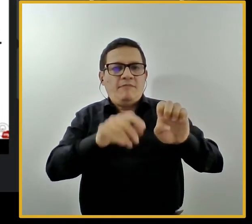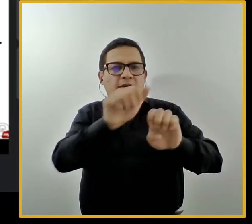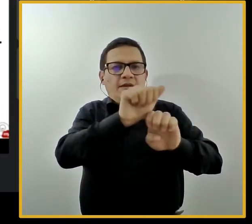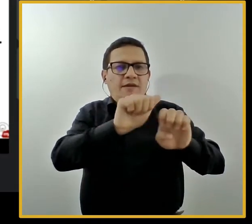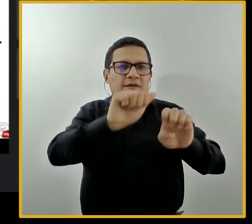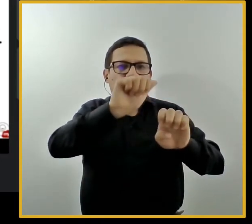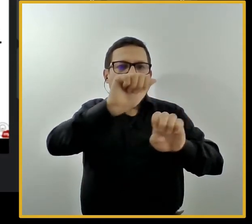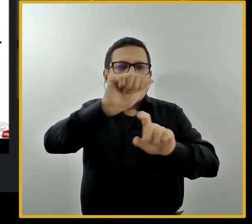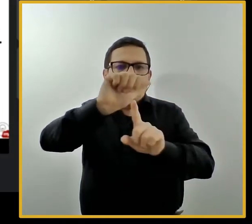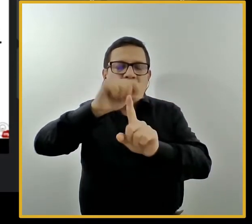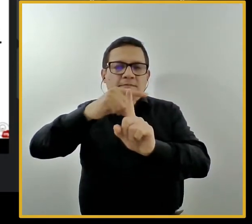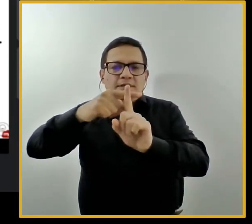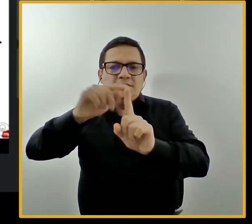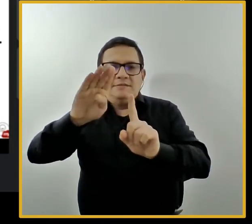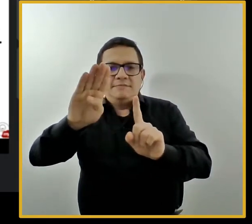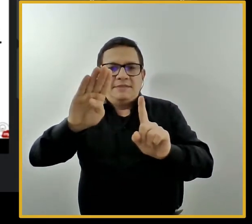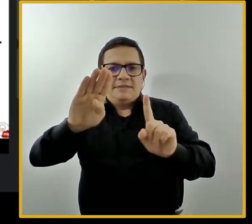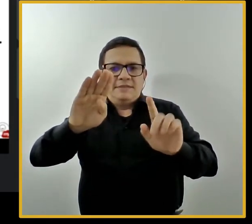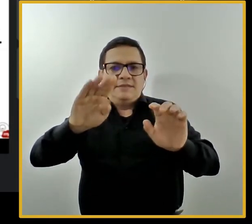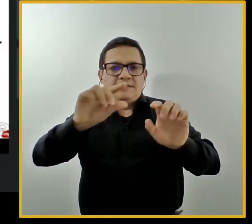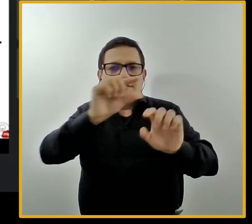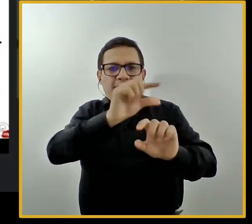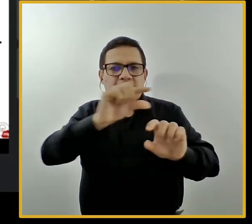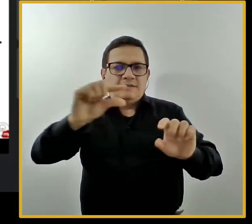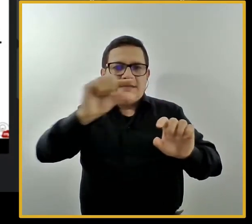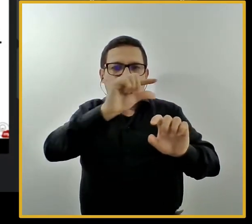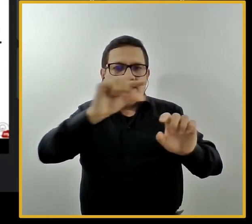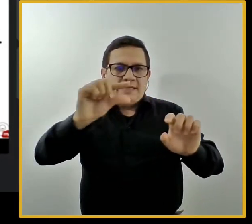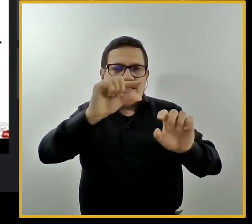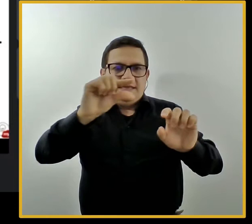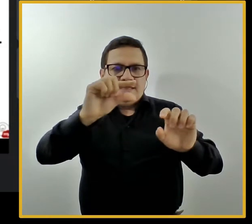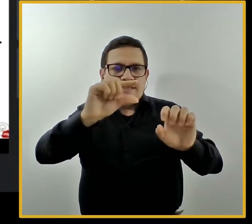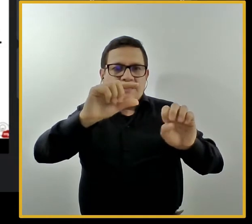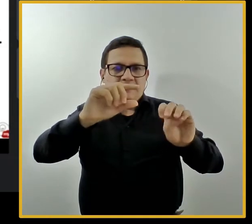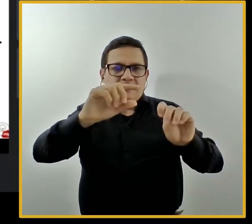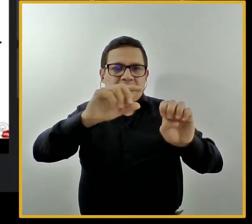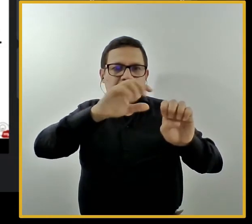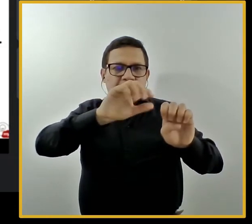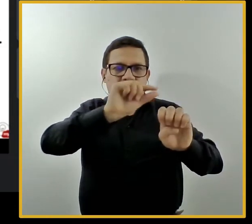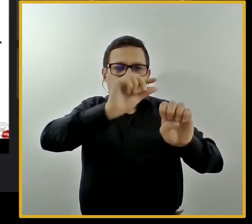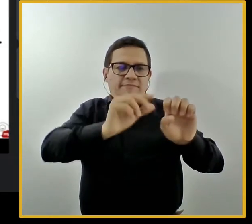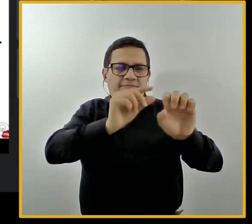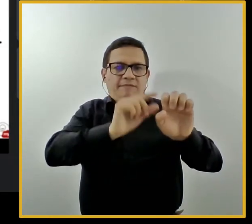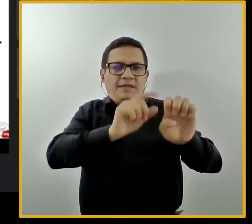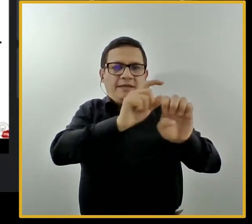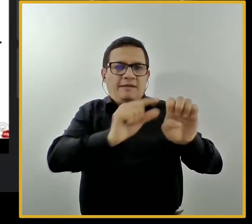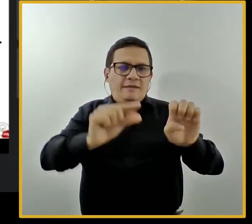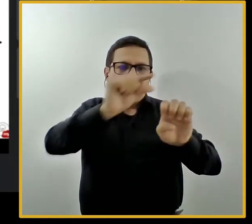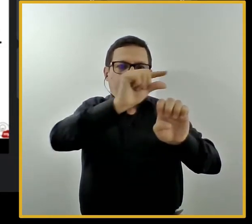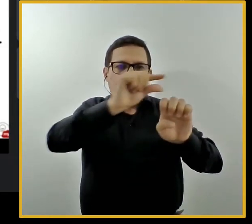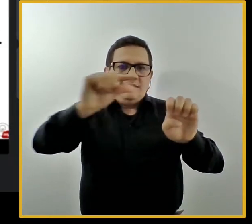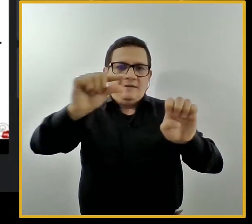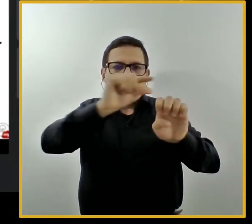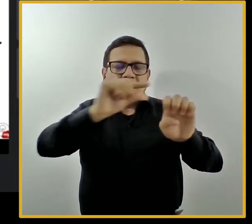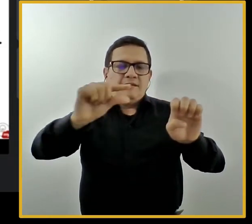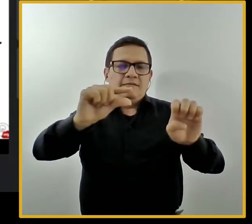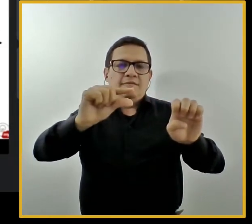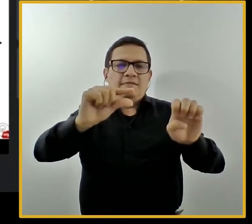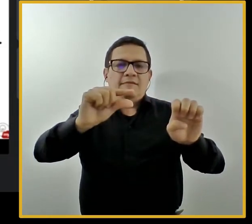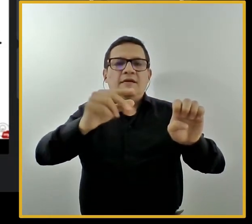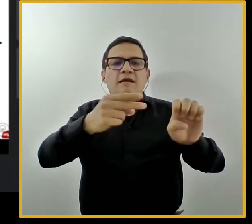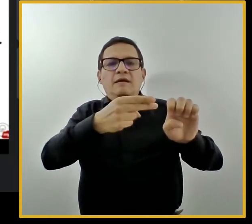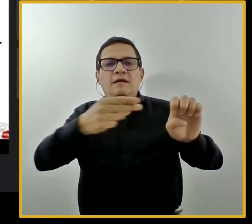¿cierto? Eso va a ser igual al exponencial de a por el exponencial de